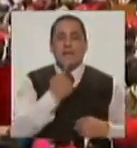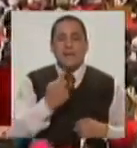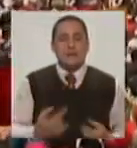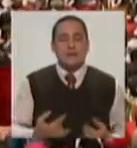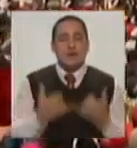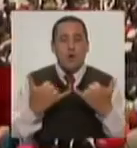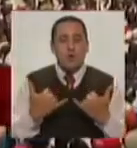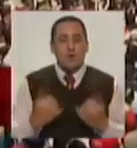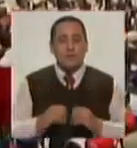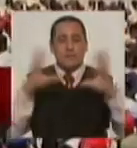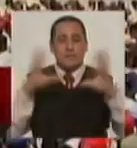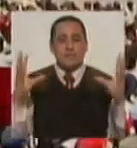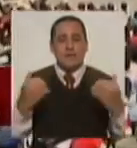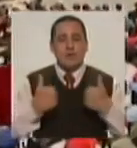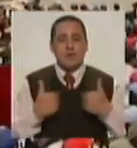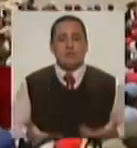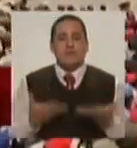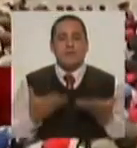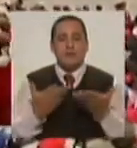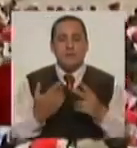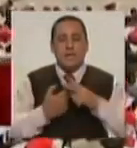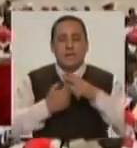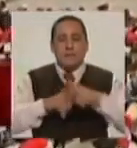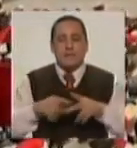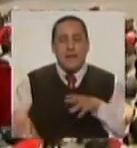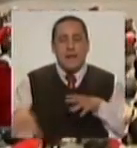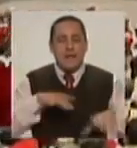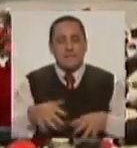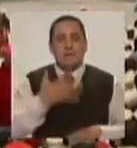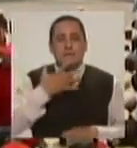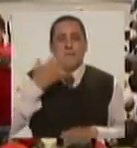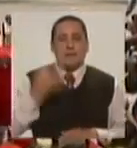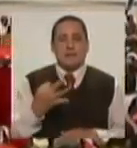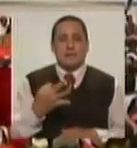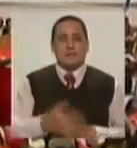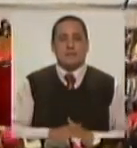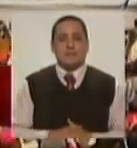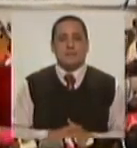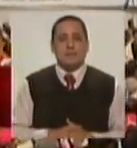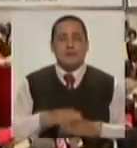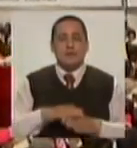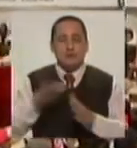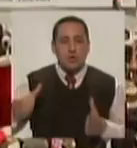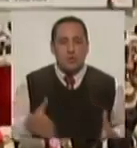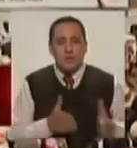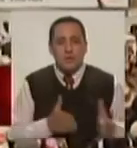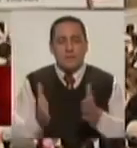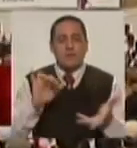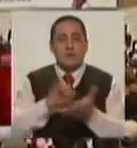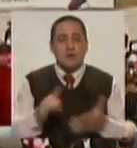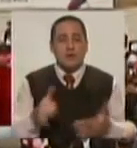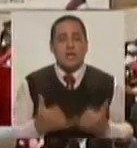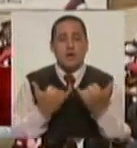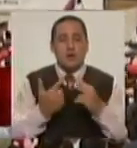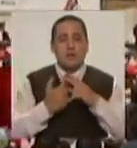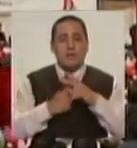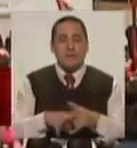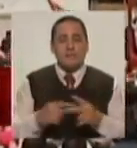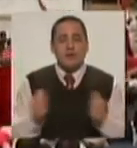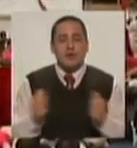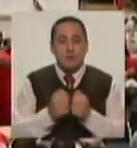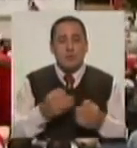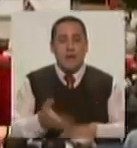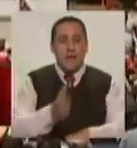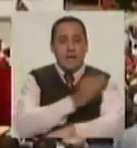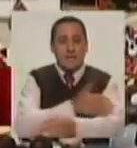ese encargo hoy día lo venimos a empezar a hacer realidad. La carretera que hoy día se va a iniciar, como se